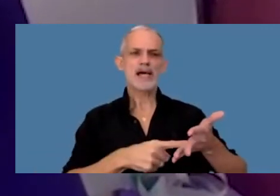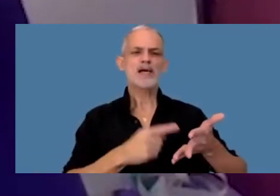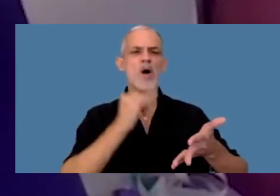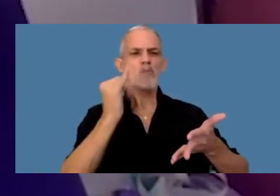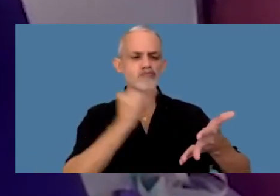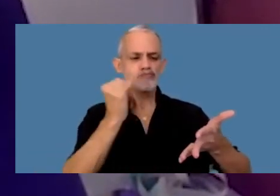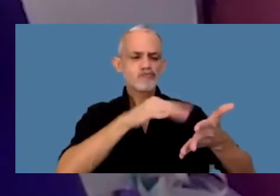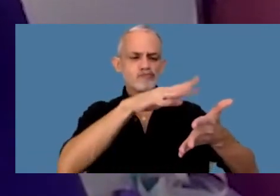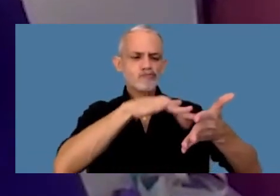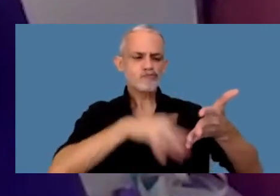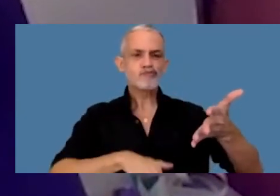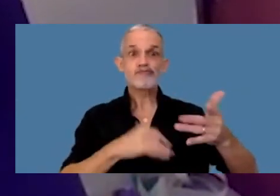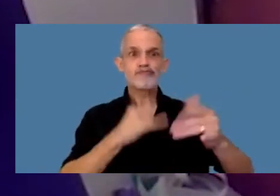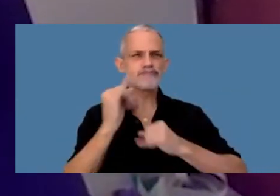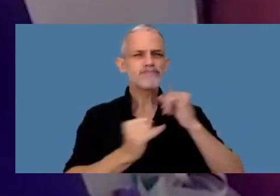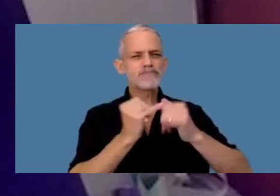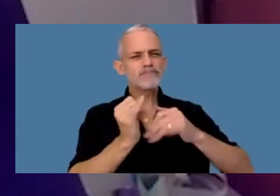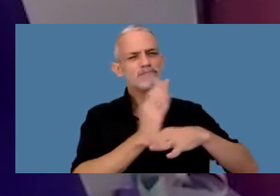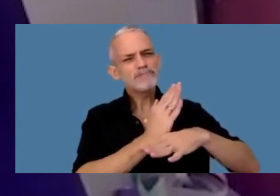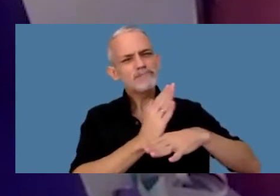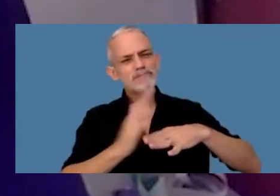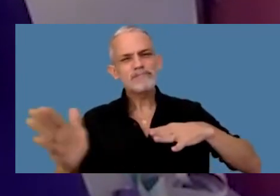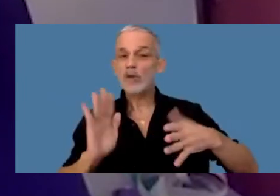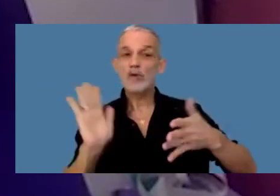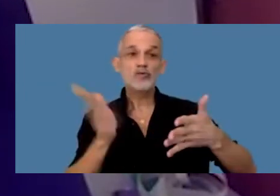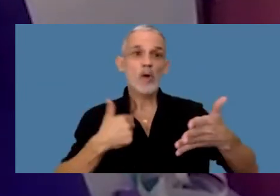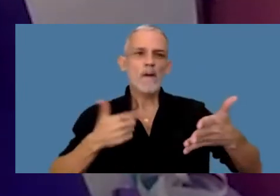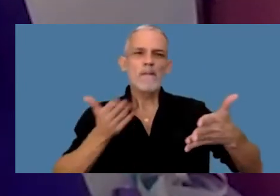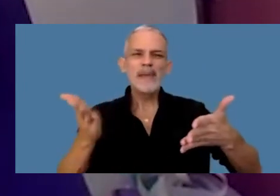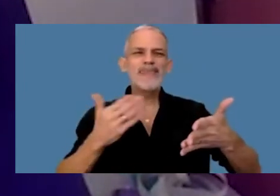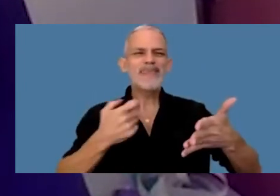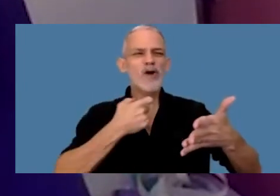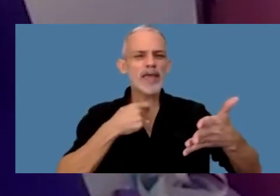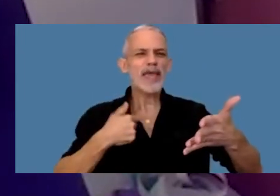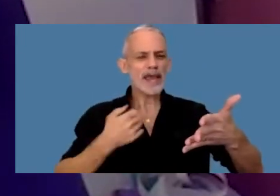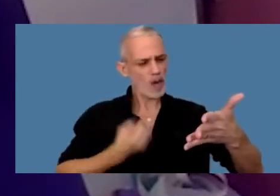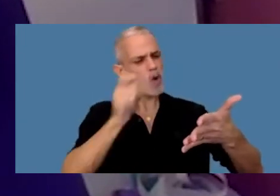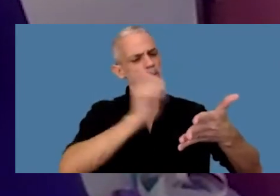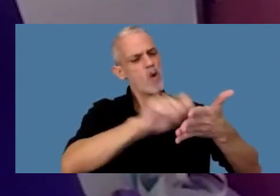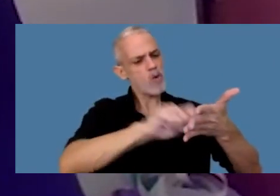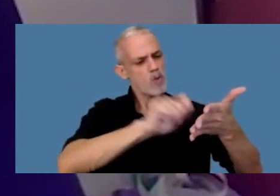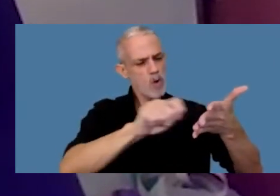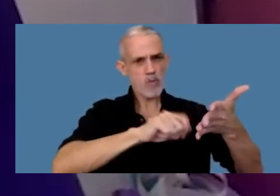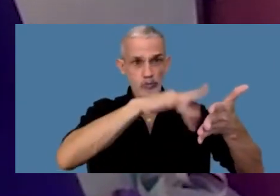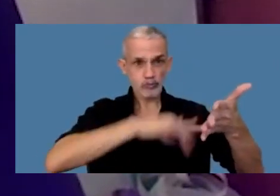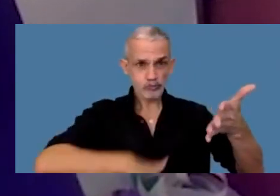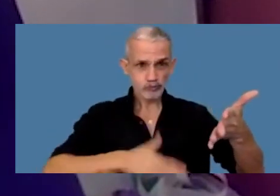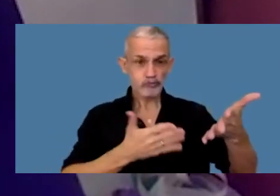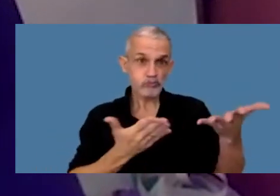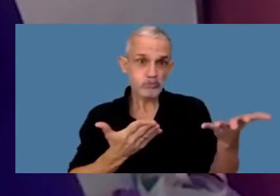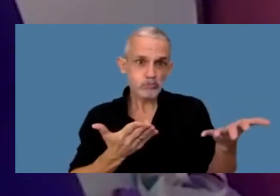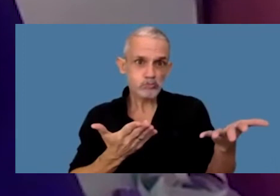Después quería hablar yo de lo que es el plan de parto,